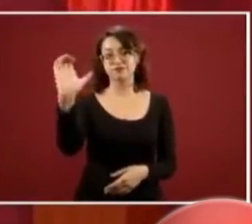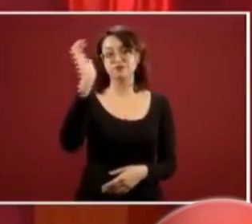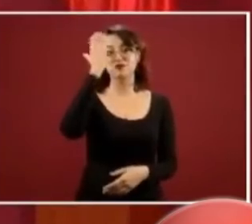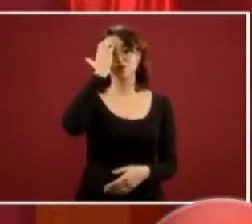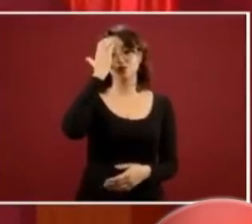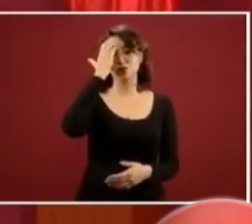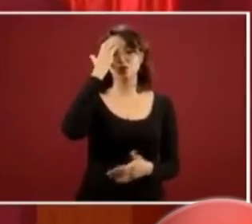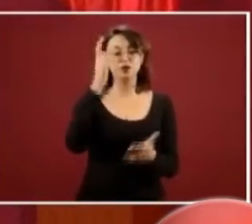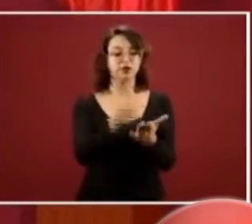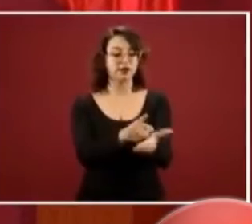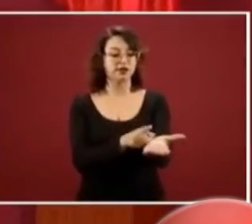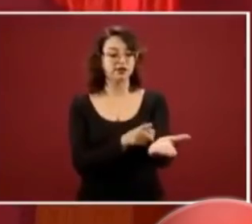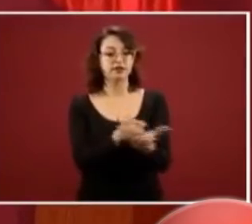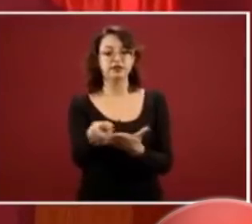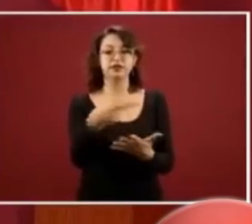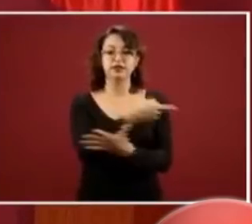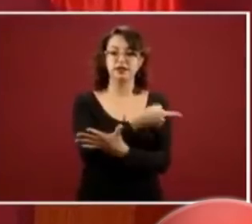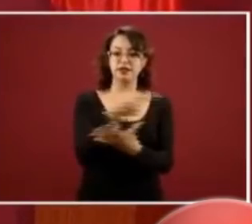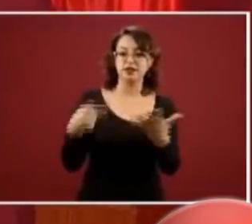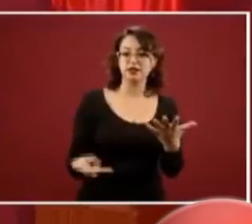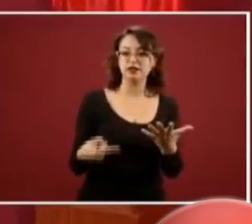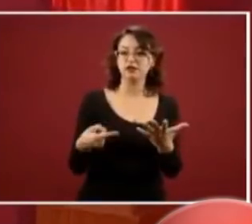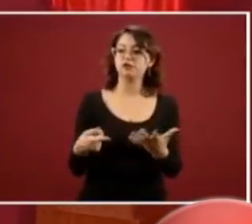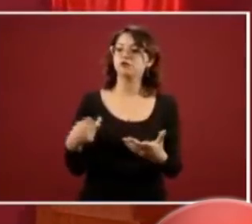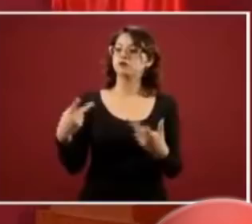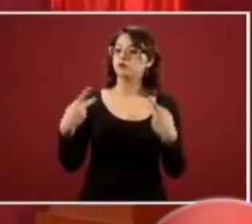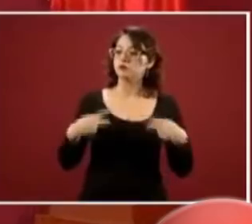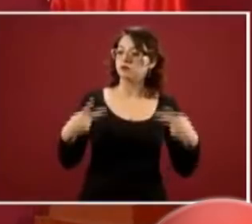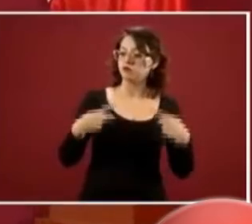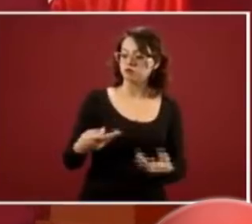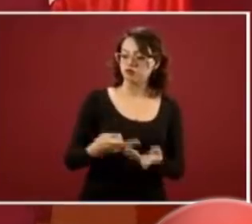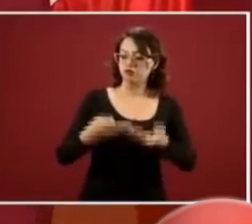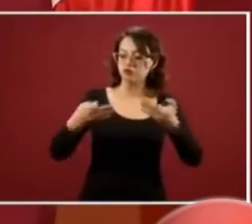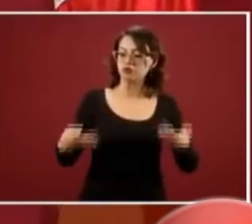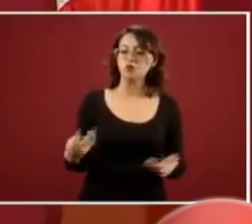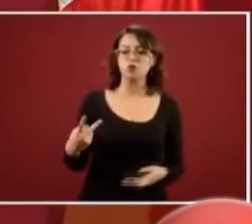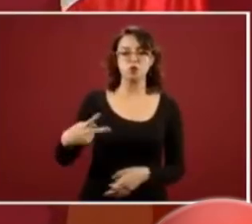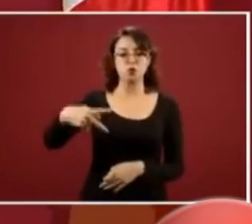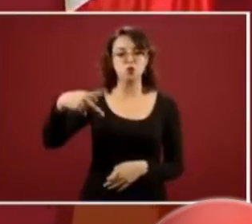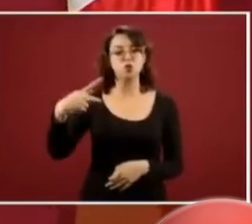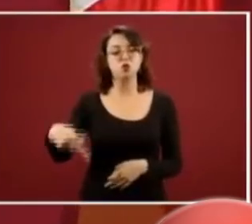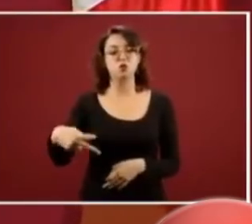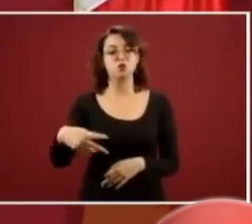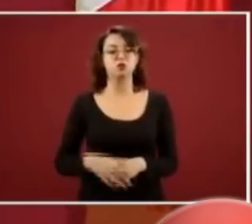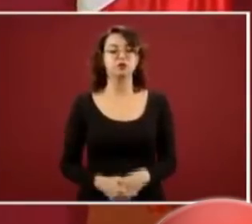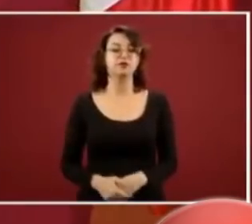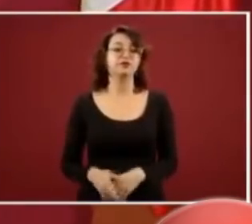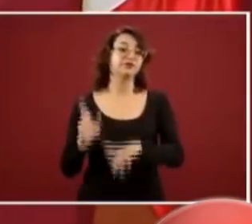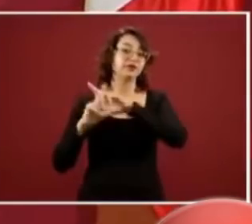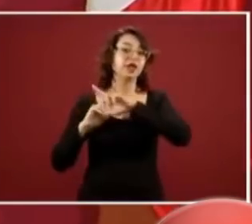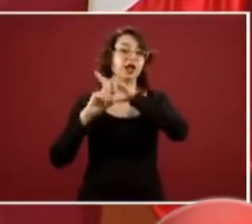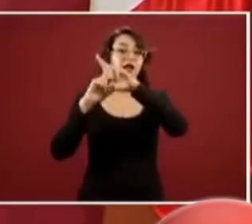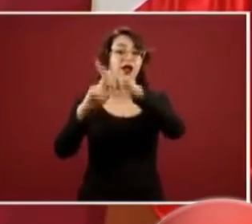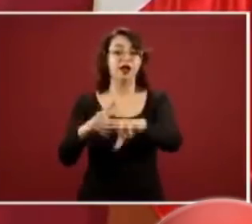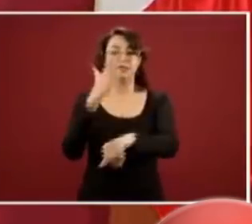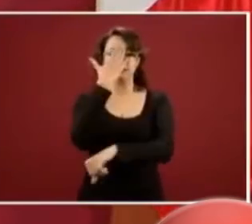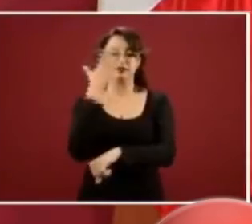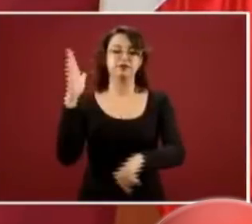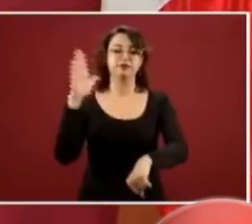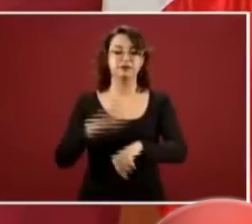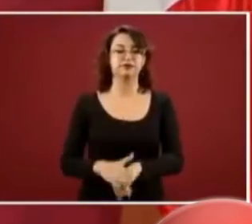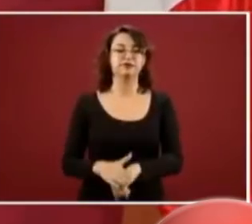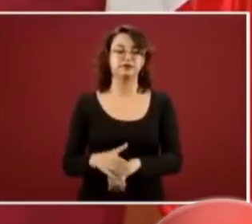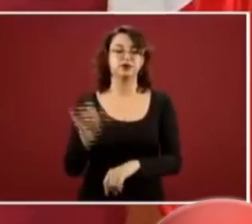los derechos de los pueblos a la tierra. Entonces, hoy es un aniversario de la ley